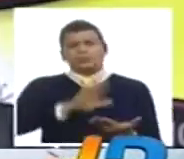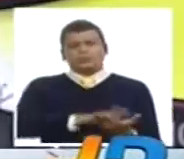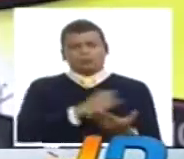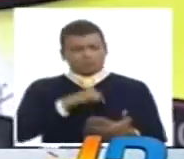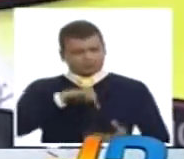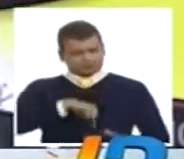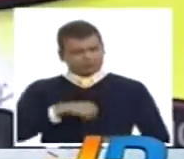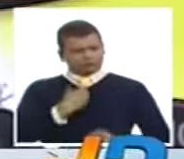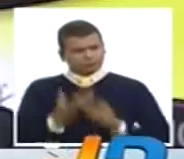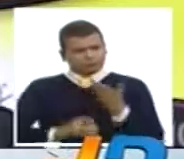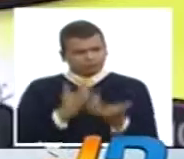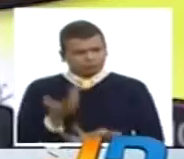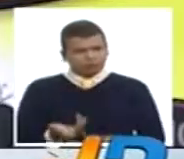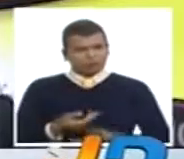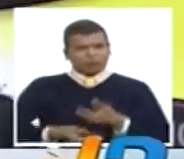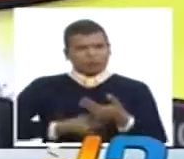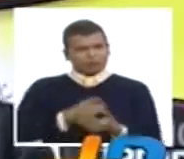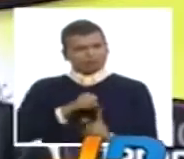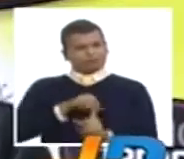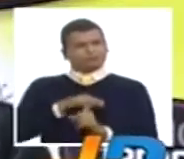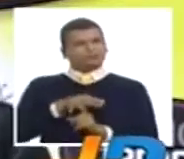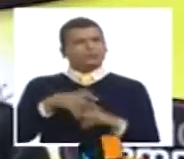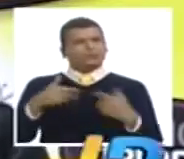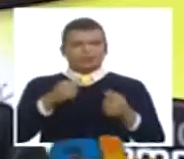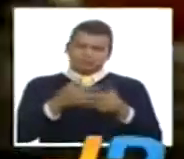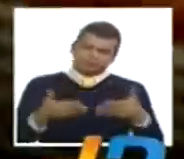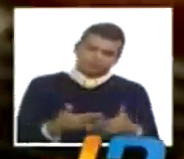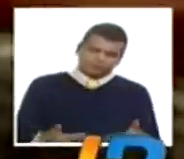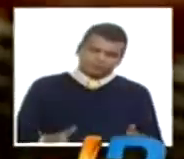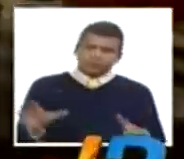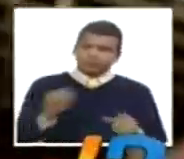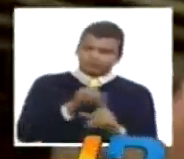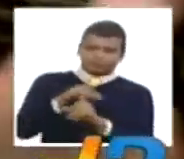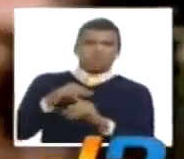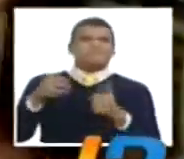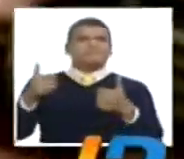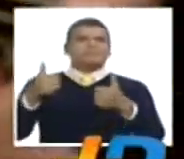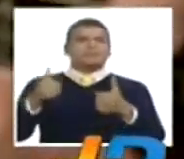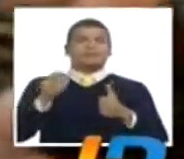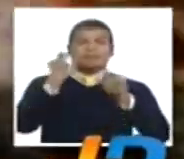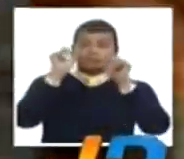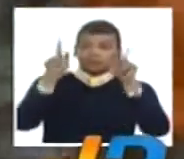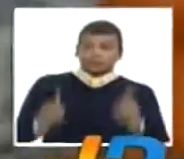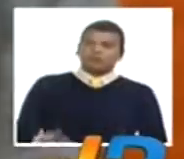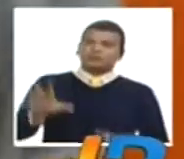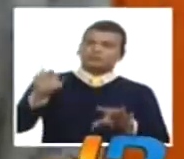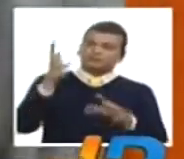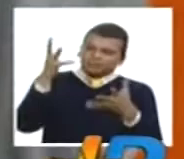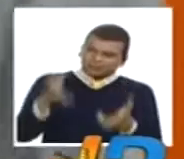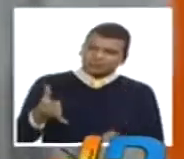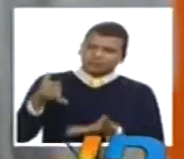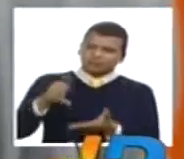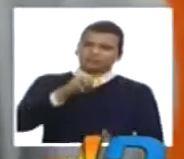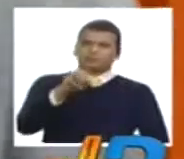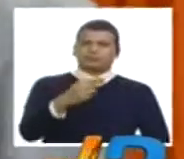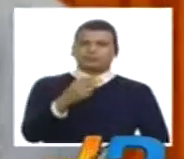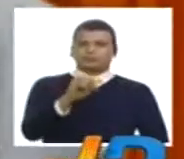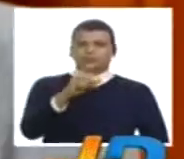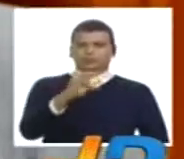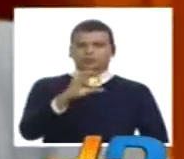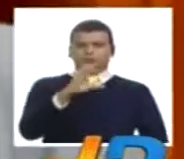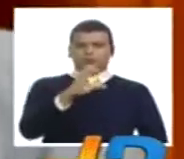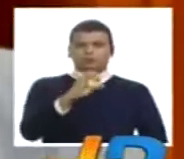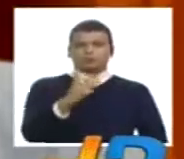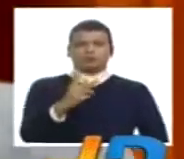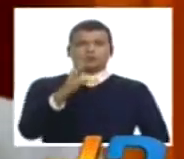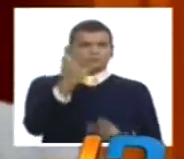que eso se pudo transmitir a nuestros seguidores. Manuel Medrano fue nominado dos veces a los premios Shock como mejor artista